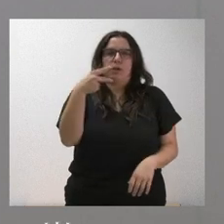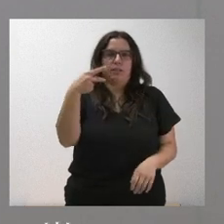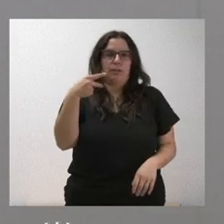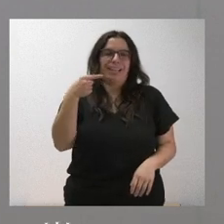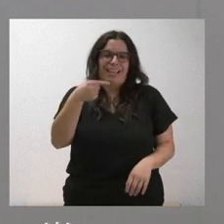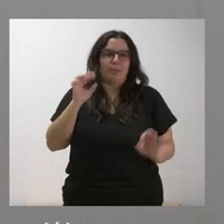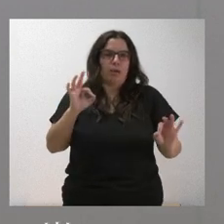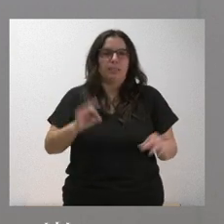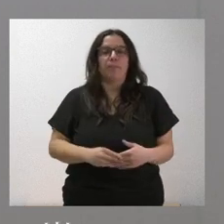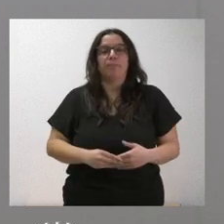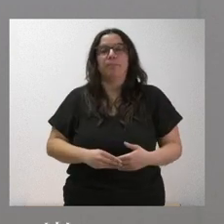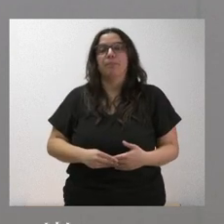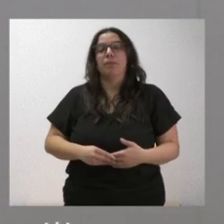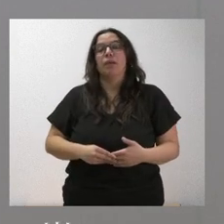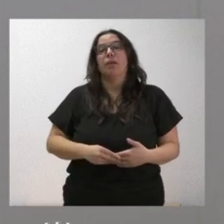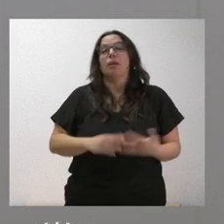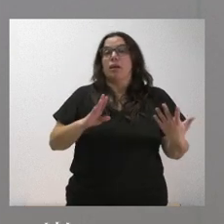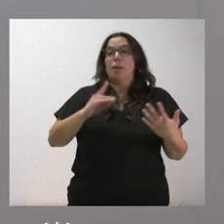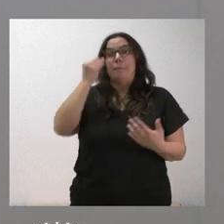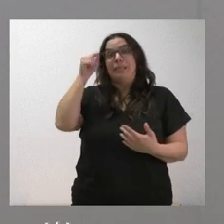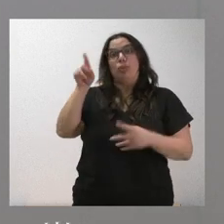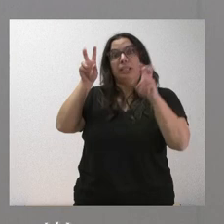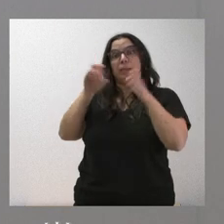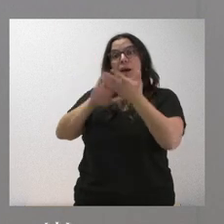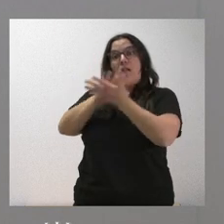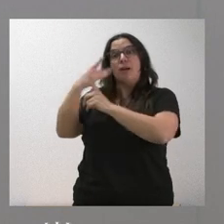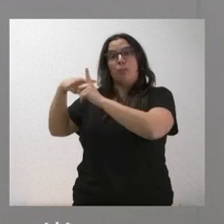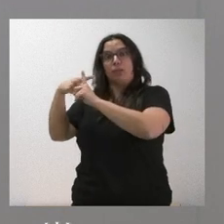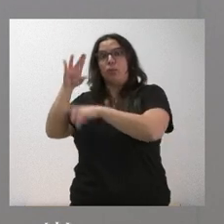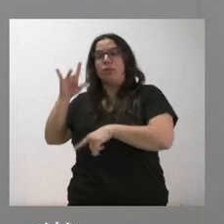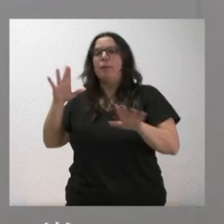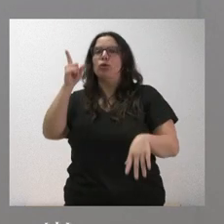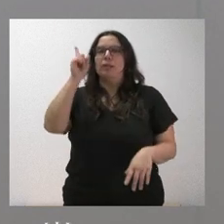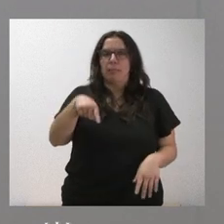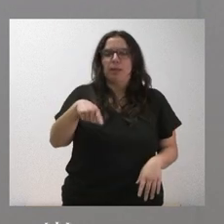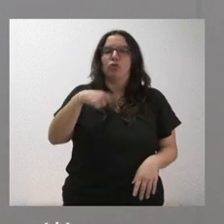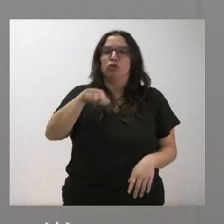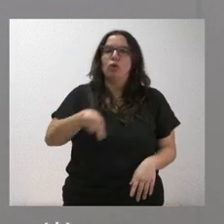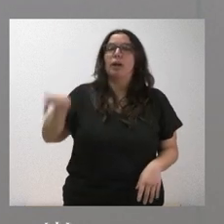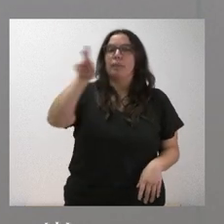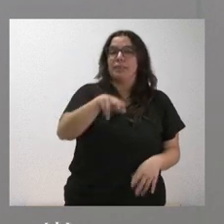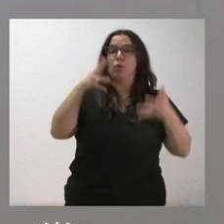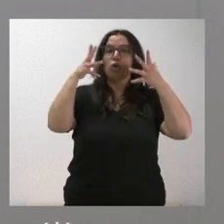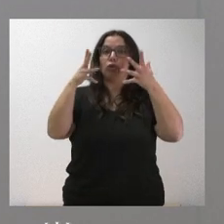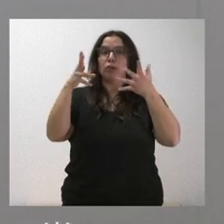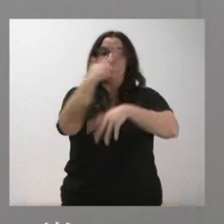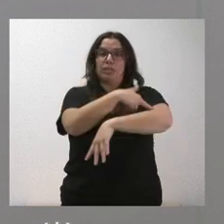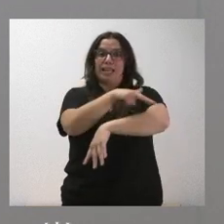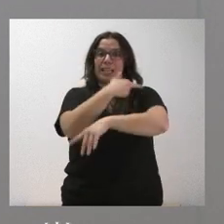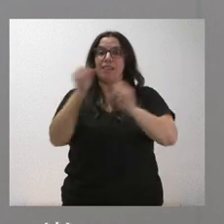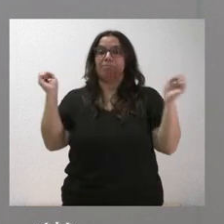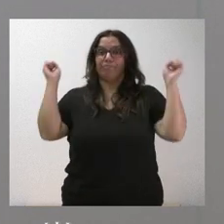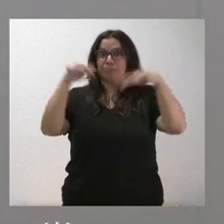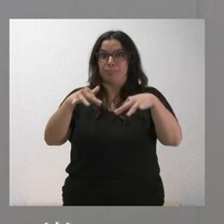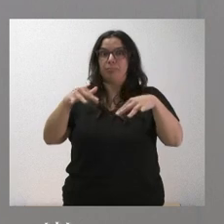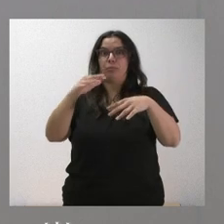último que nos parece positivo que se hable de esto pero nosotros seguimos insistiendo que en el consejo interterritorial del Sistema Nacional